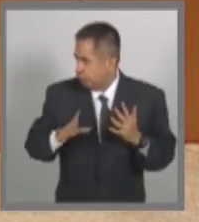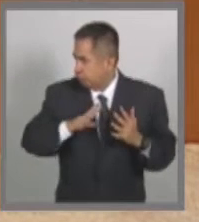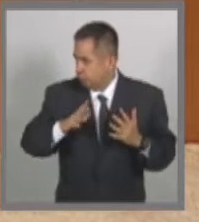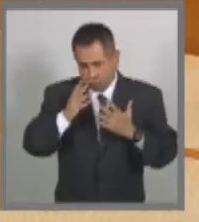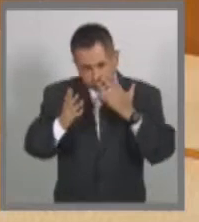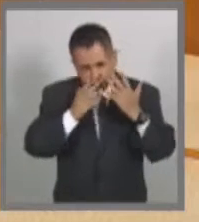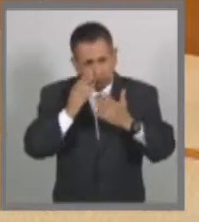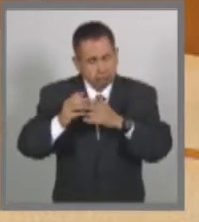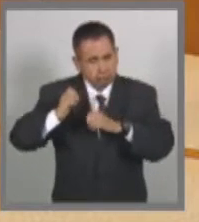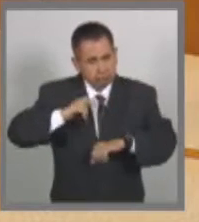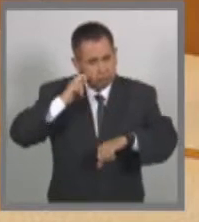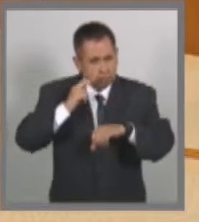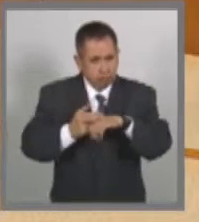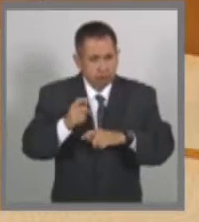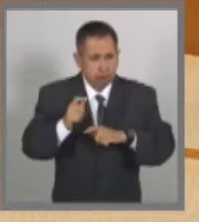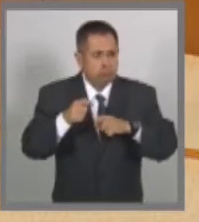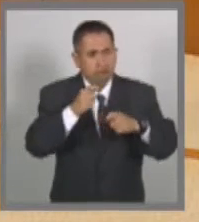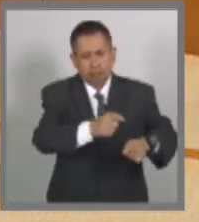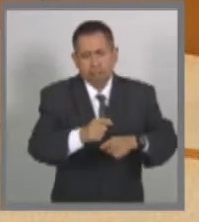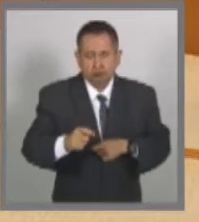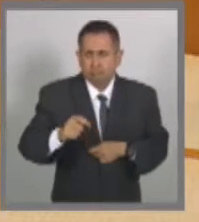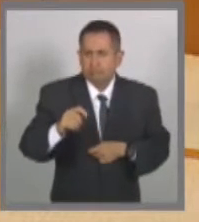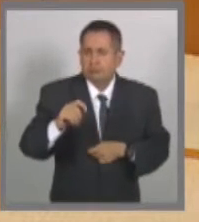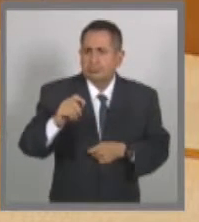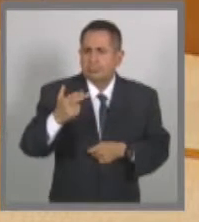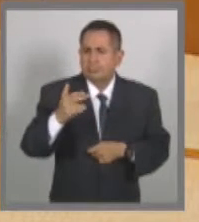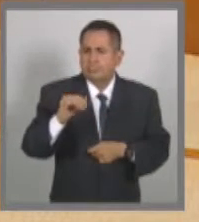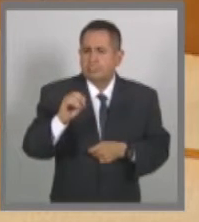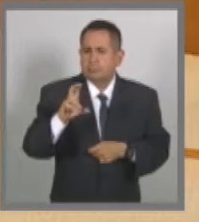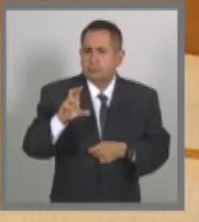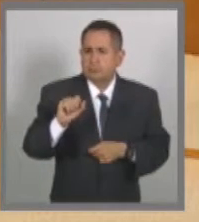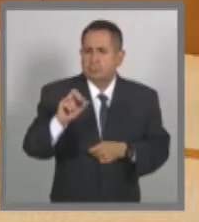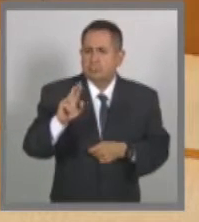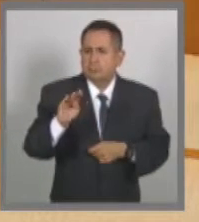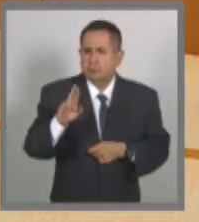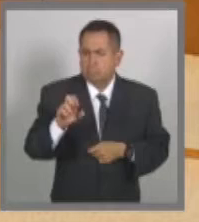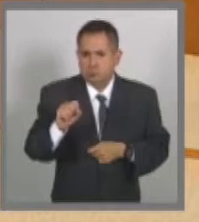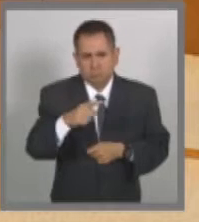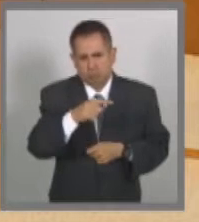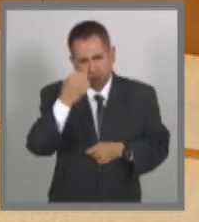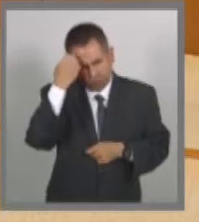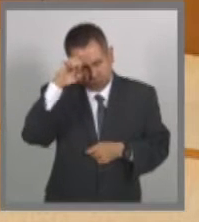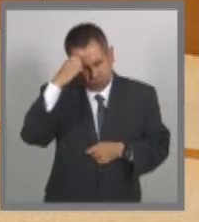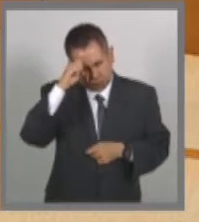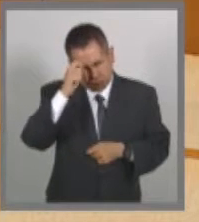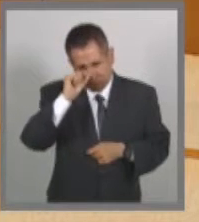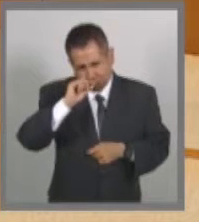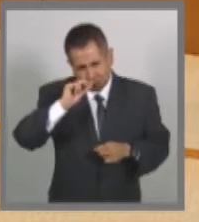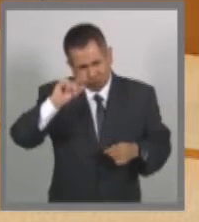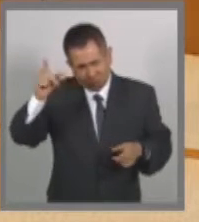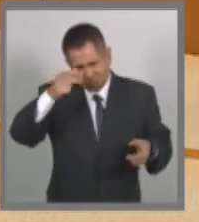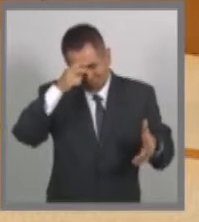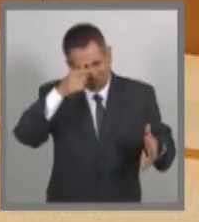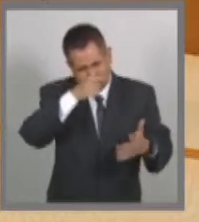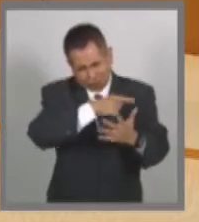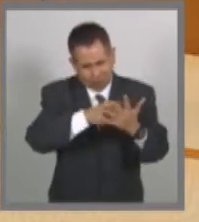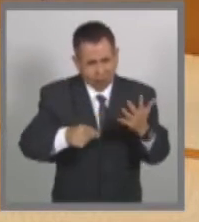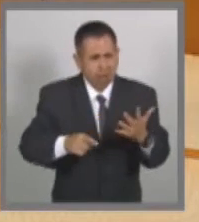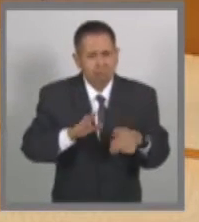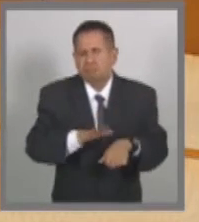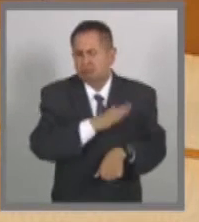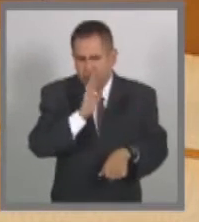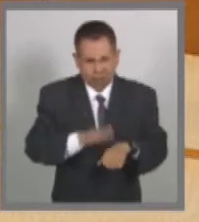de comisionados en la Comisión Nacional de Hidrocarburos cuentan con una capacidad y experiencia probadas, reúnen los